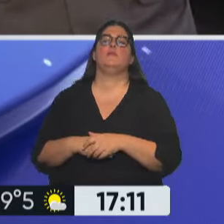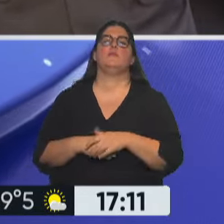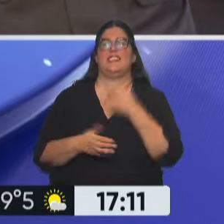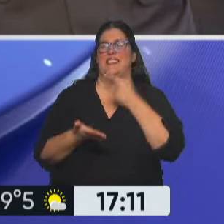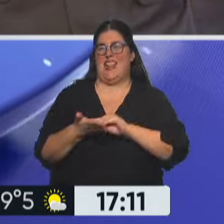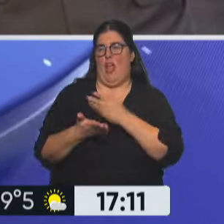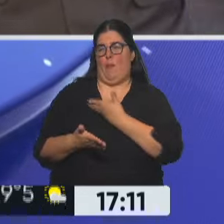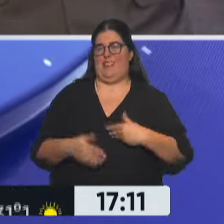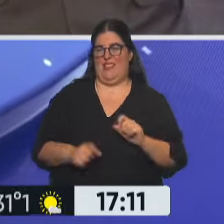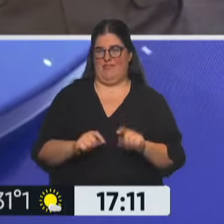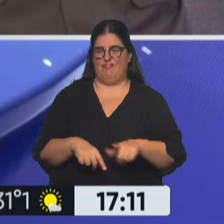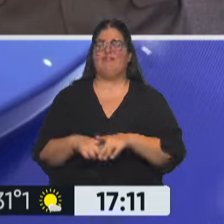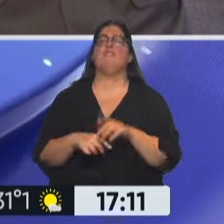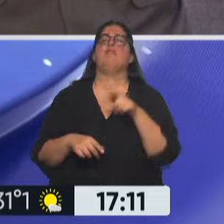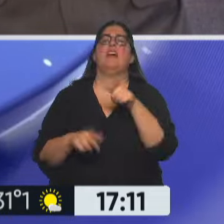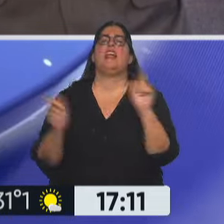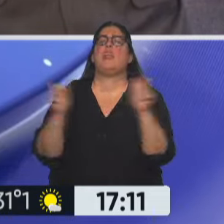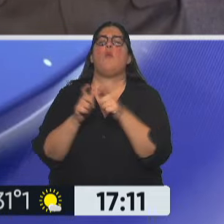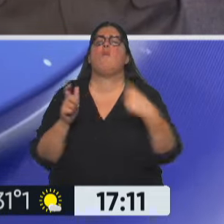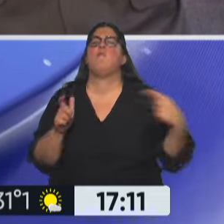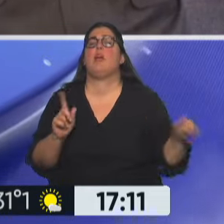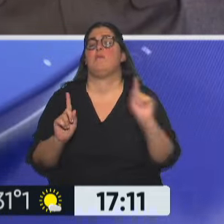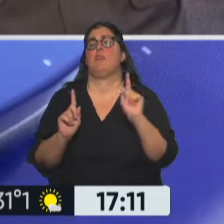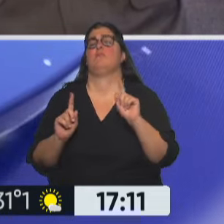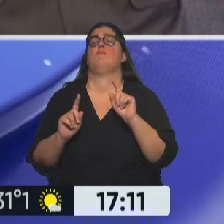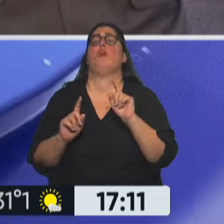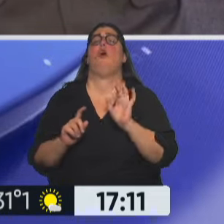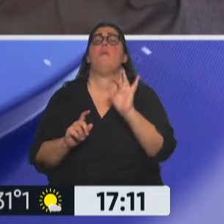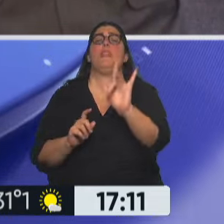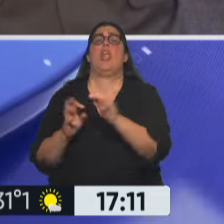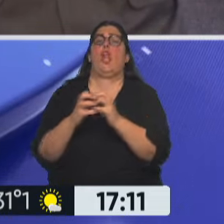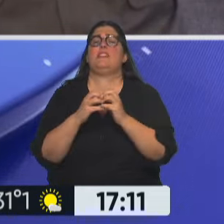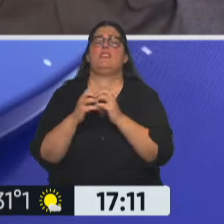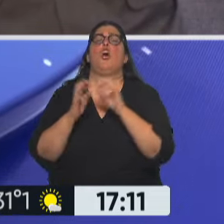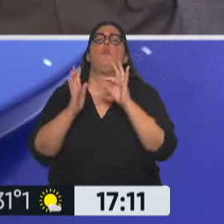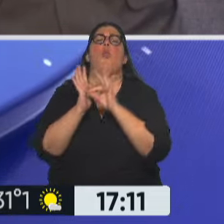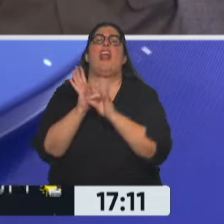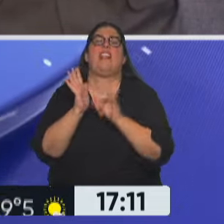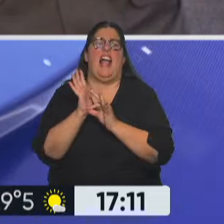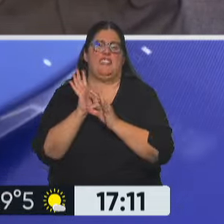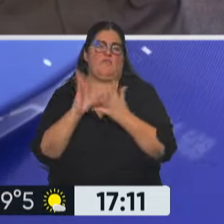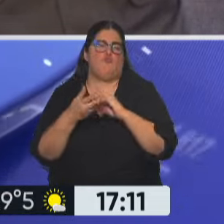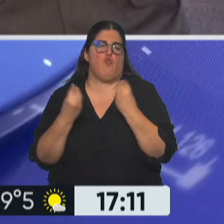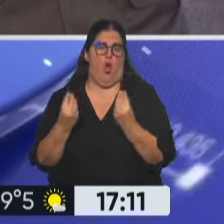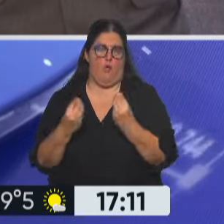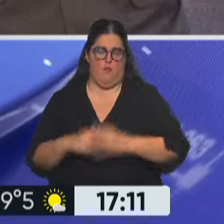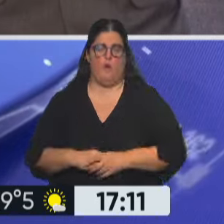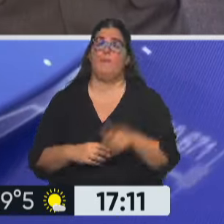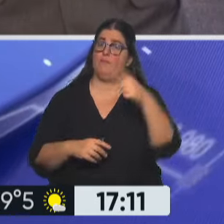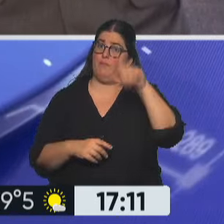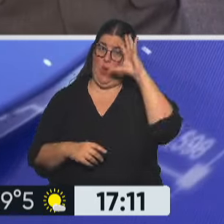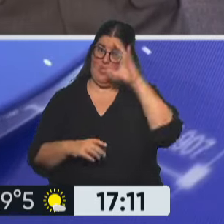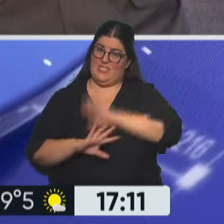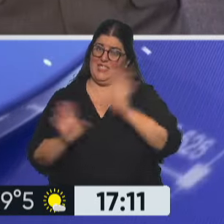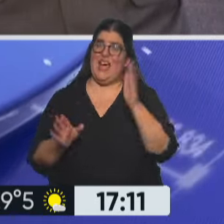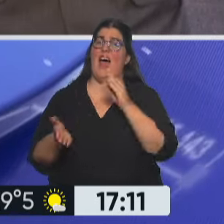para determinar los detalles de cómo va a ser la sesión por la ley bases el próximo miércoles. Recordemos que tiene ya media